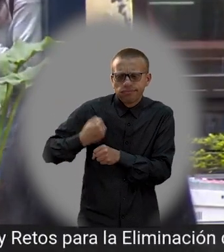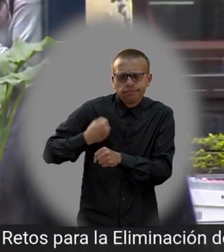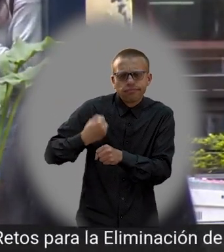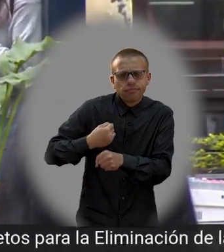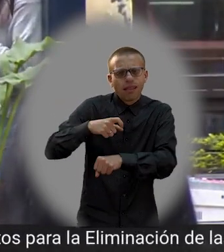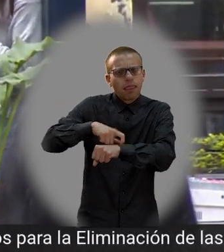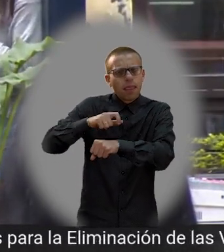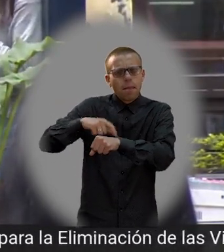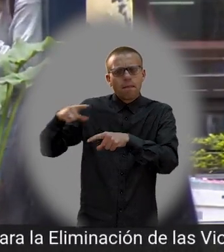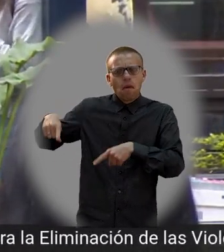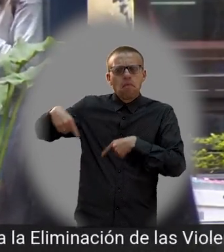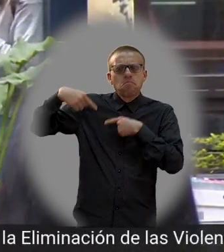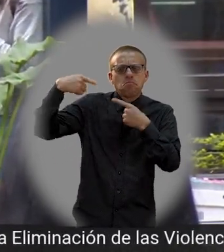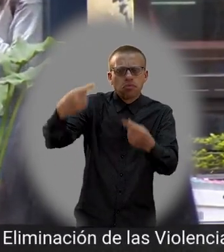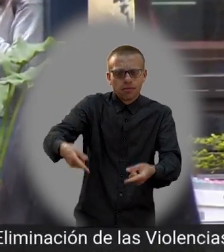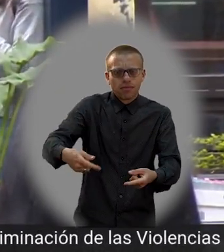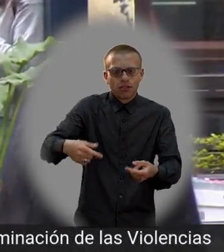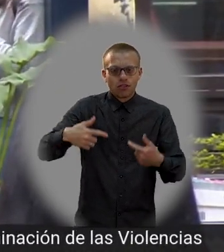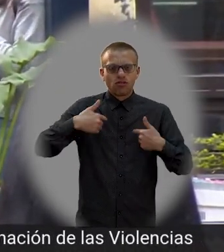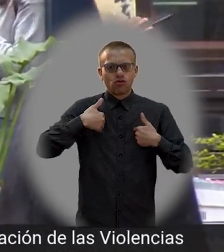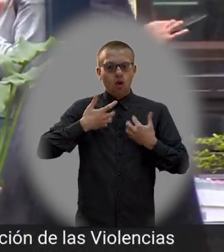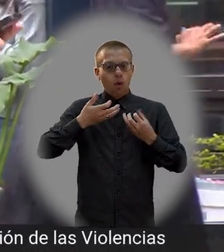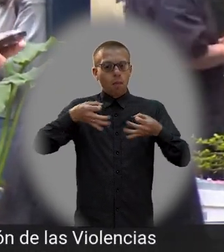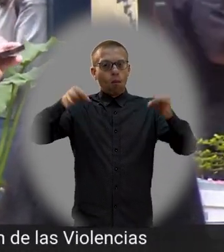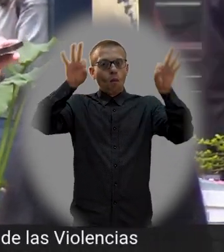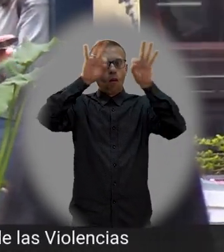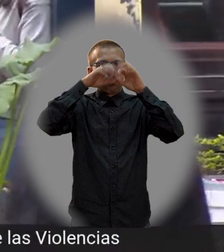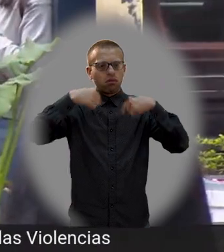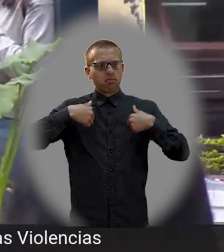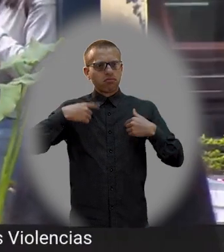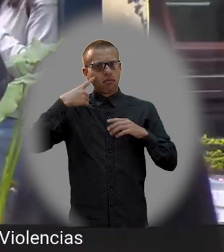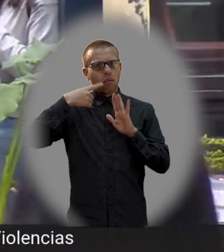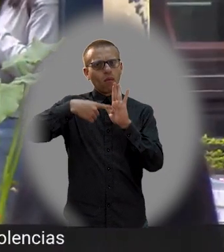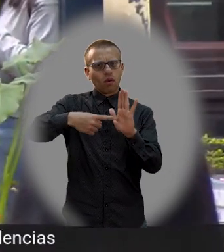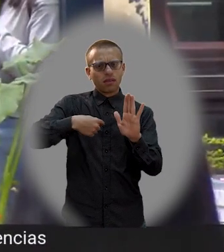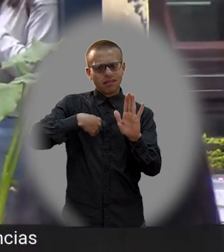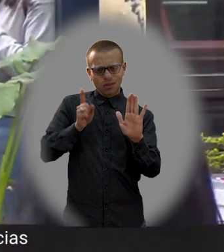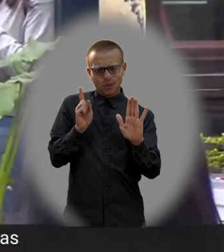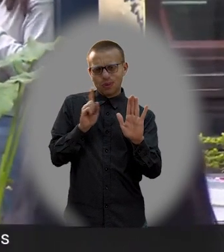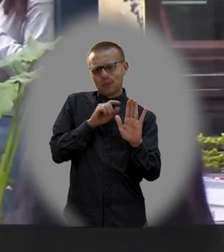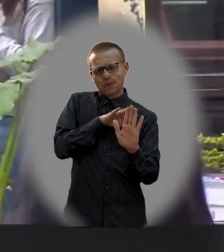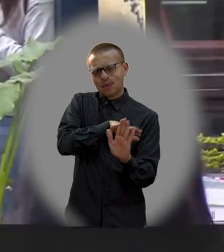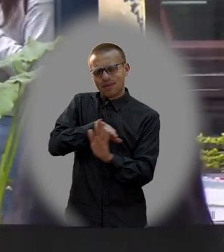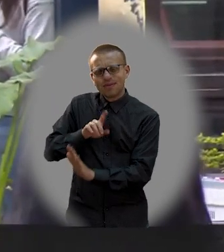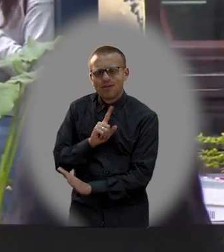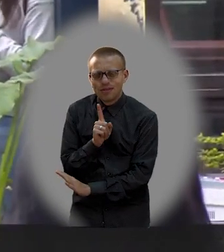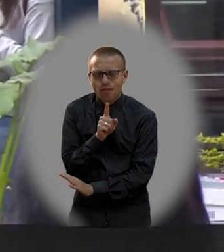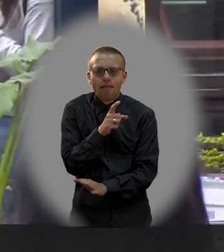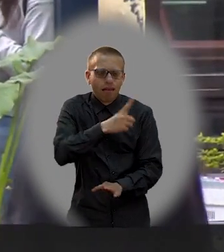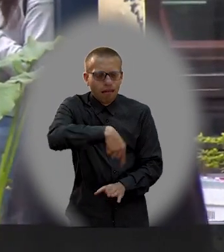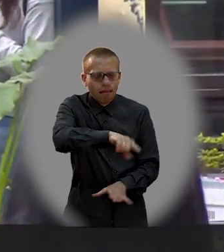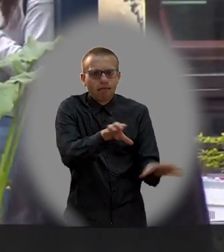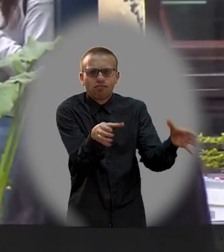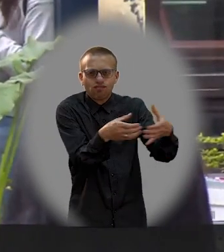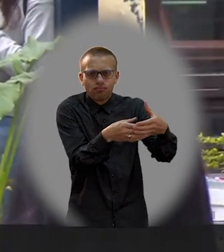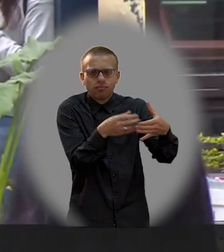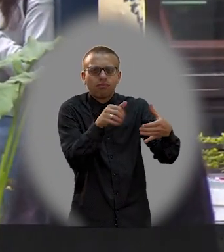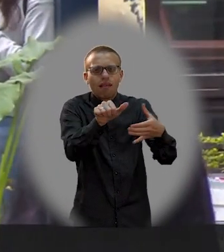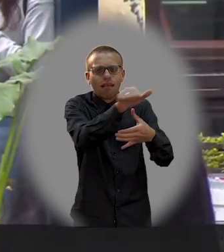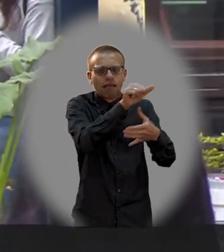me corresponde, digamos, ningún reconocimiento, salvo decirles que